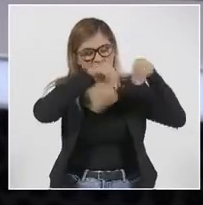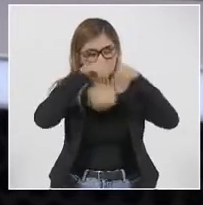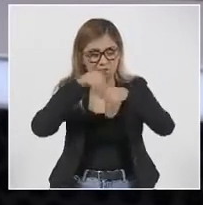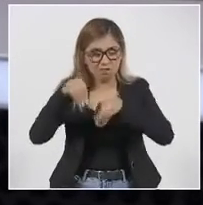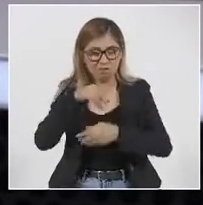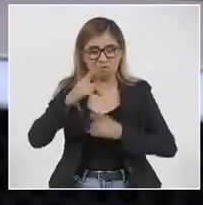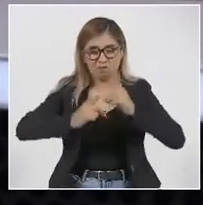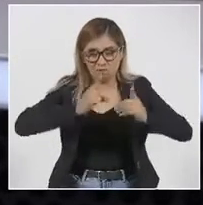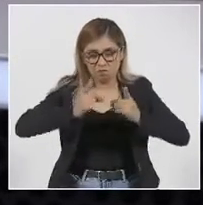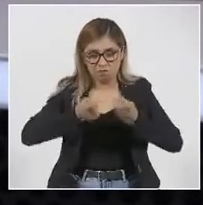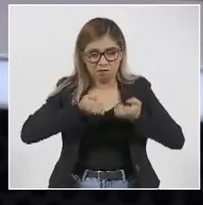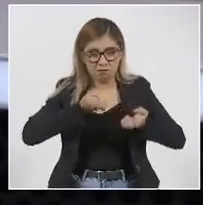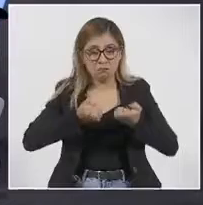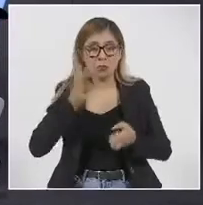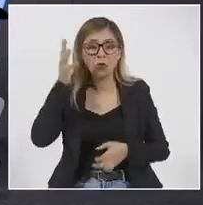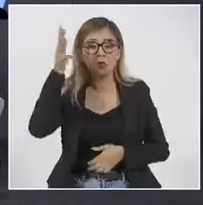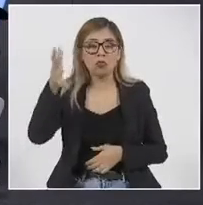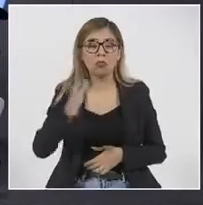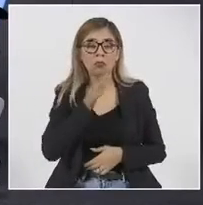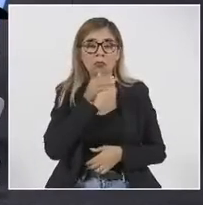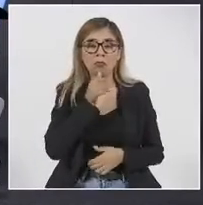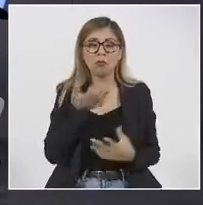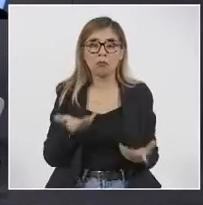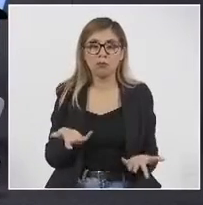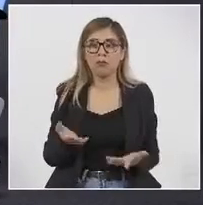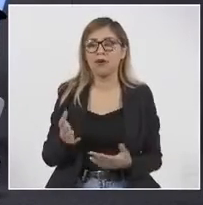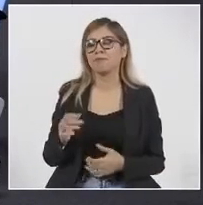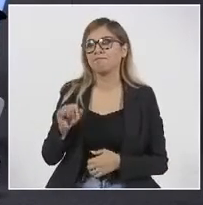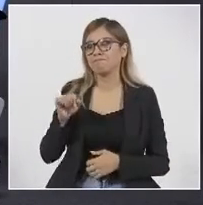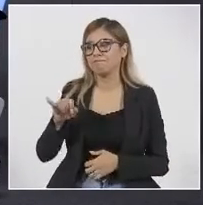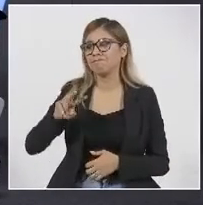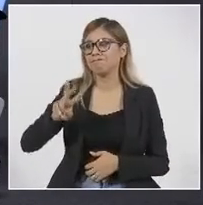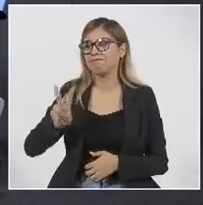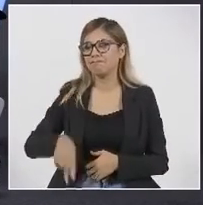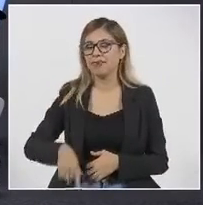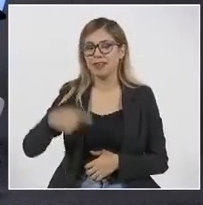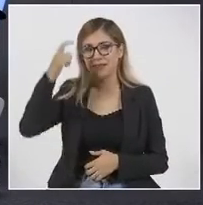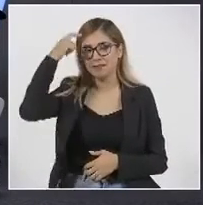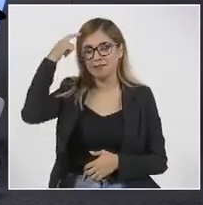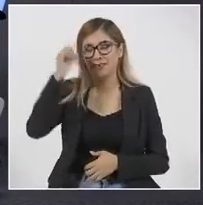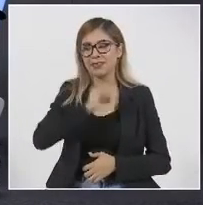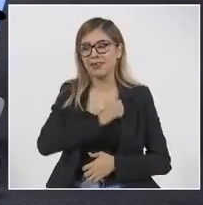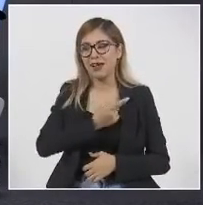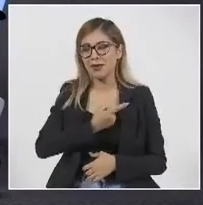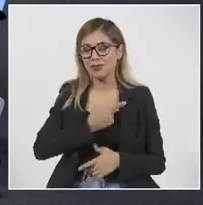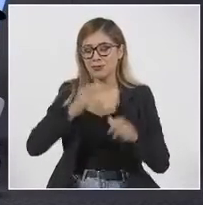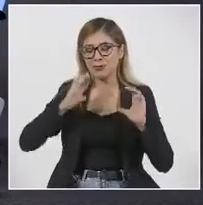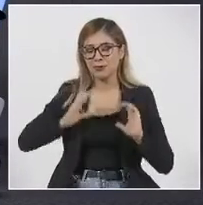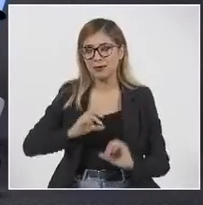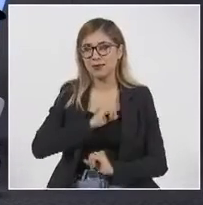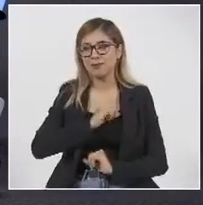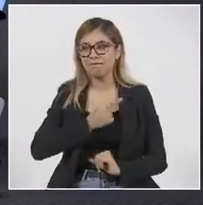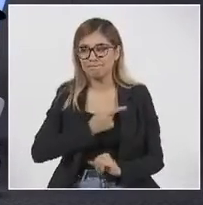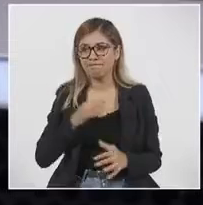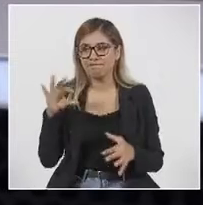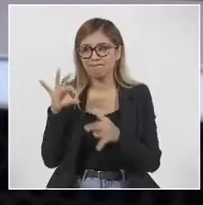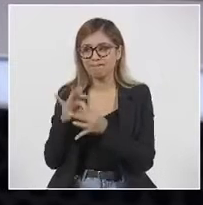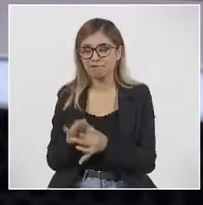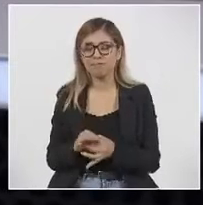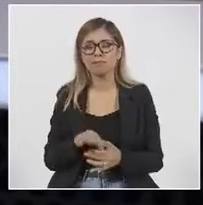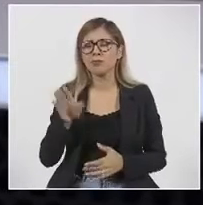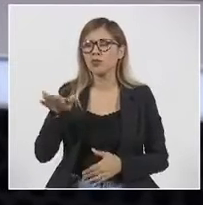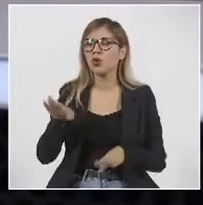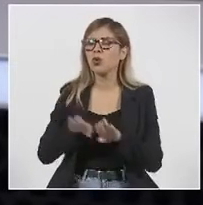también se atrofia, ¿no? Mente sana en cuerpo sano. Director, ¿cómo ha beneficiado la práctica del yoga a los deportistas de Jalisco?